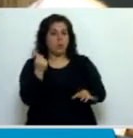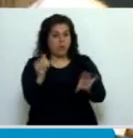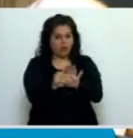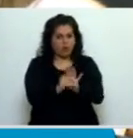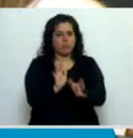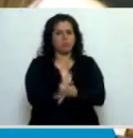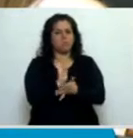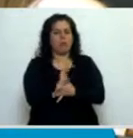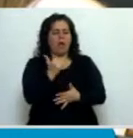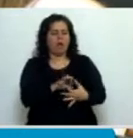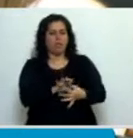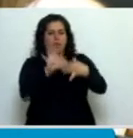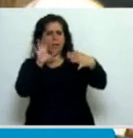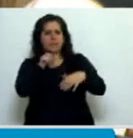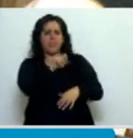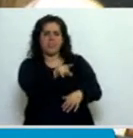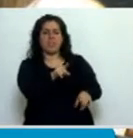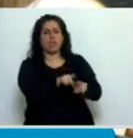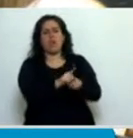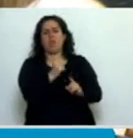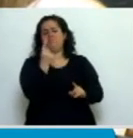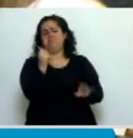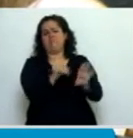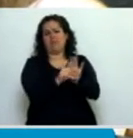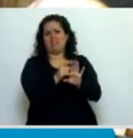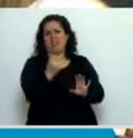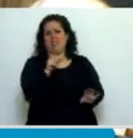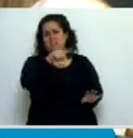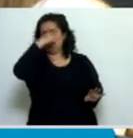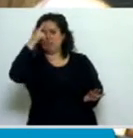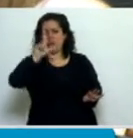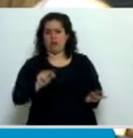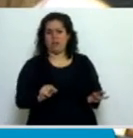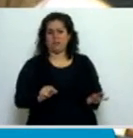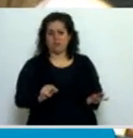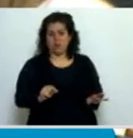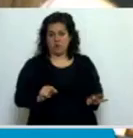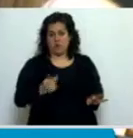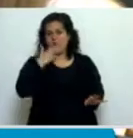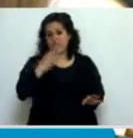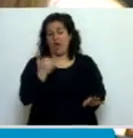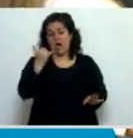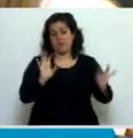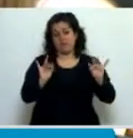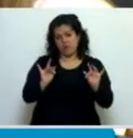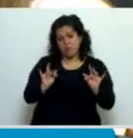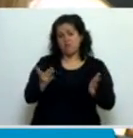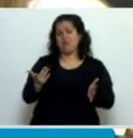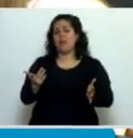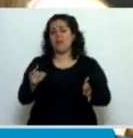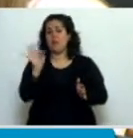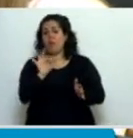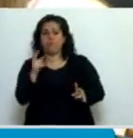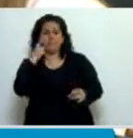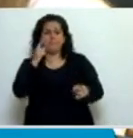lugar de gran dependencia de la capacidad financiera del Tesoro Nacional, que no está exenta de dificultades presupuestarias o